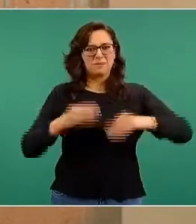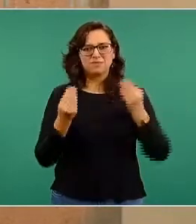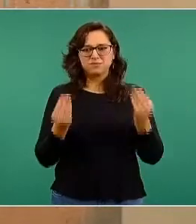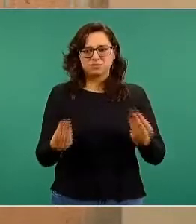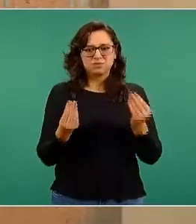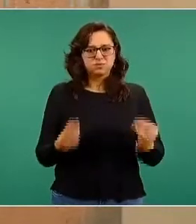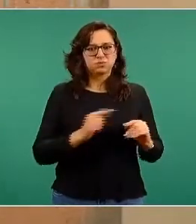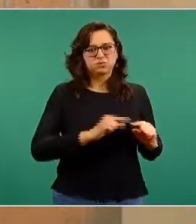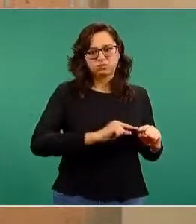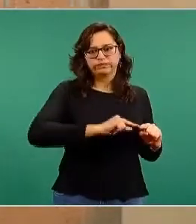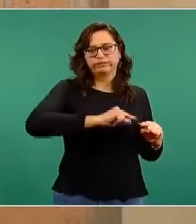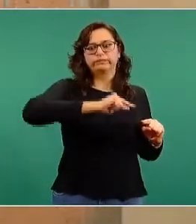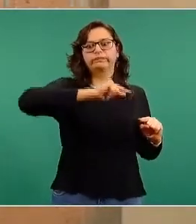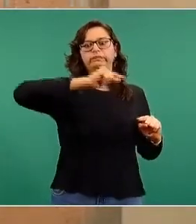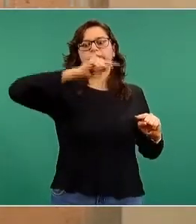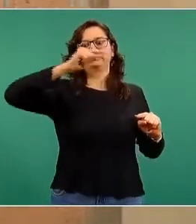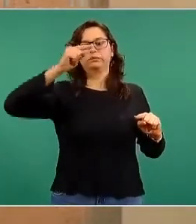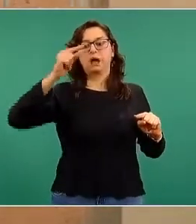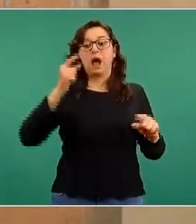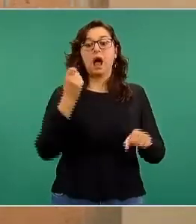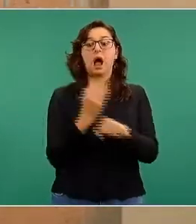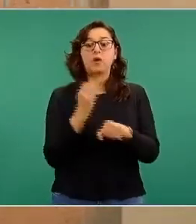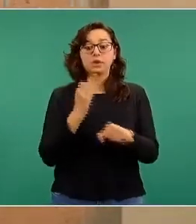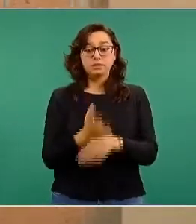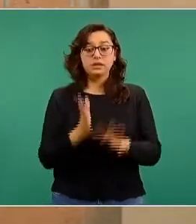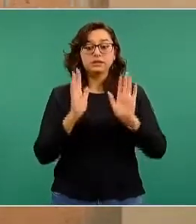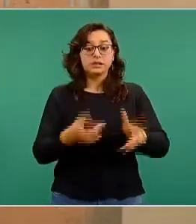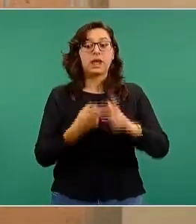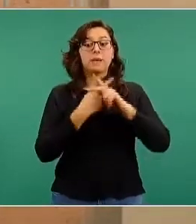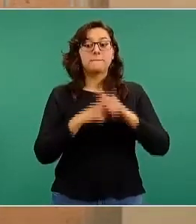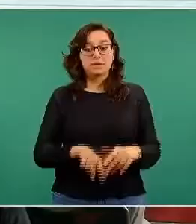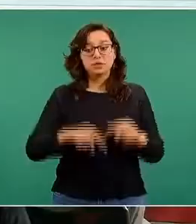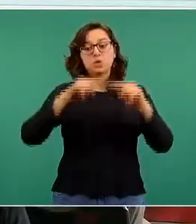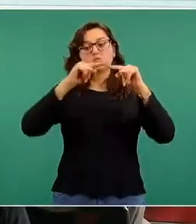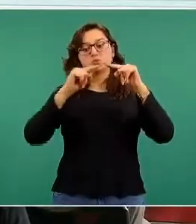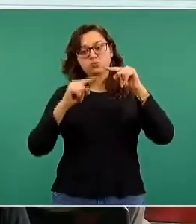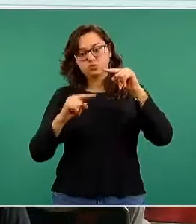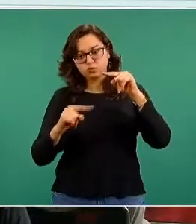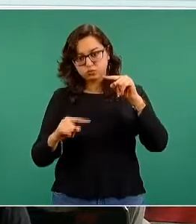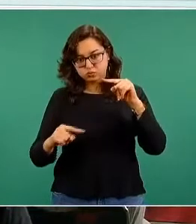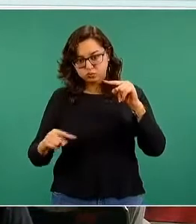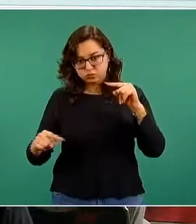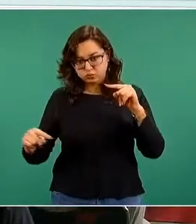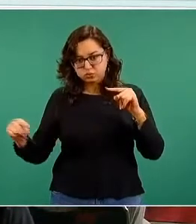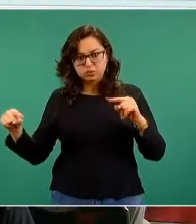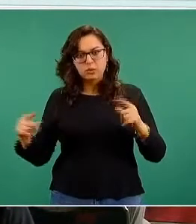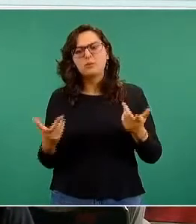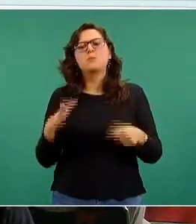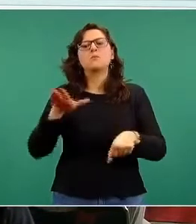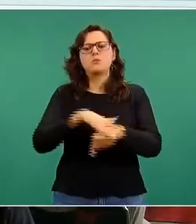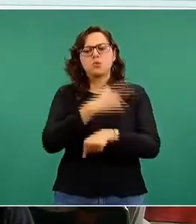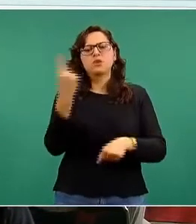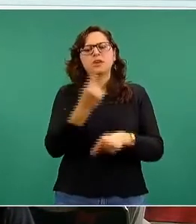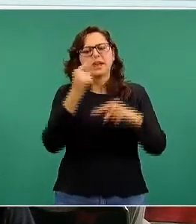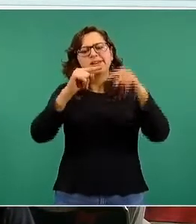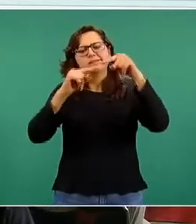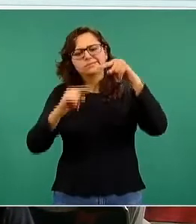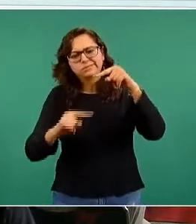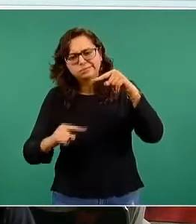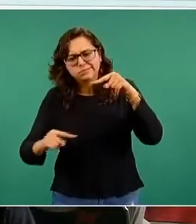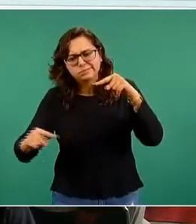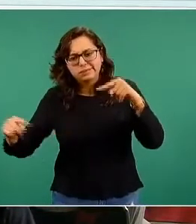y lo que nos habla nuevamente es que cuando se atiende a tiempo de forma oportuna esta